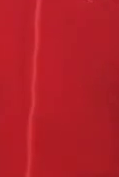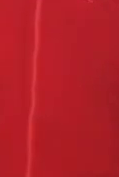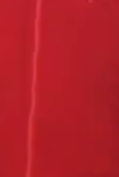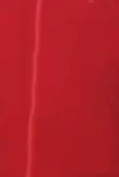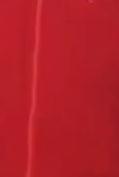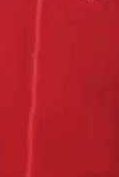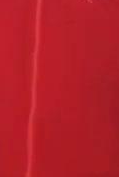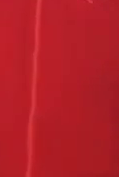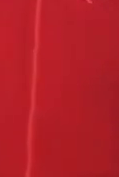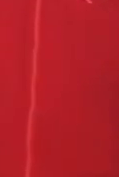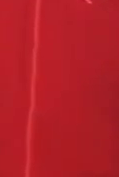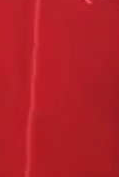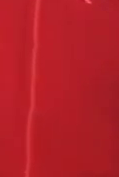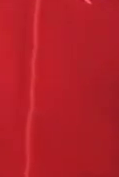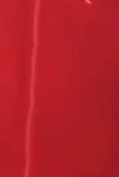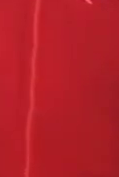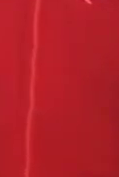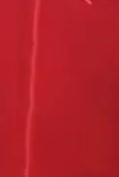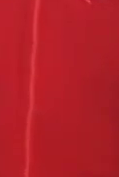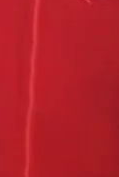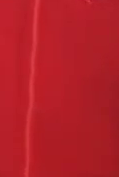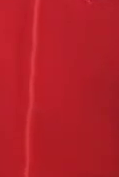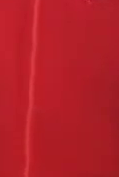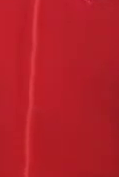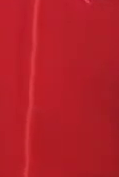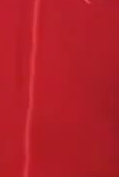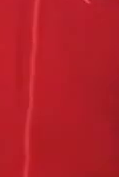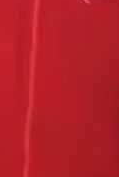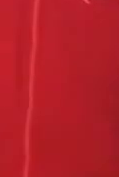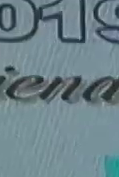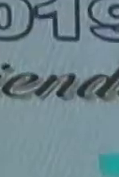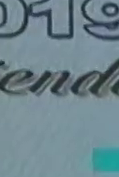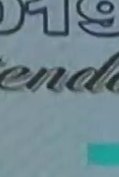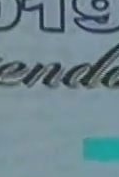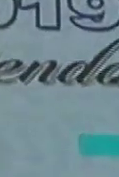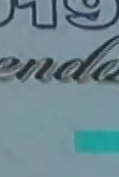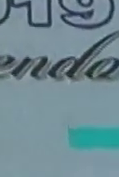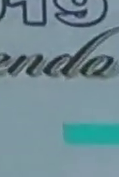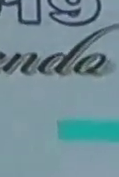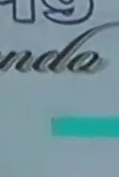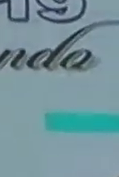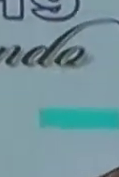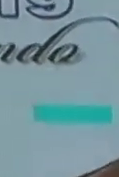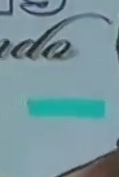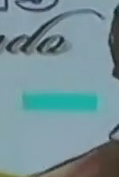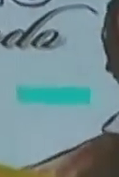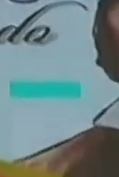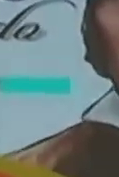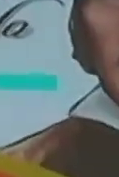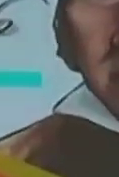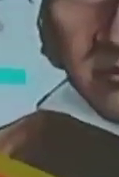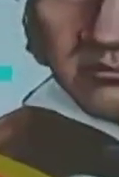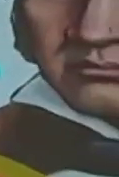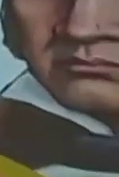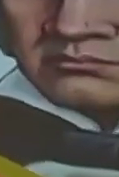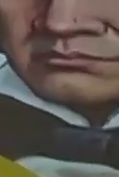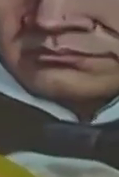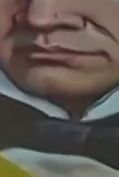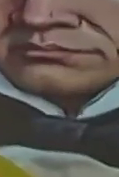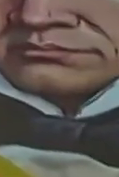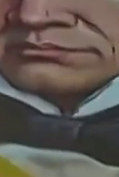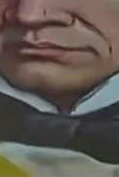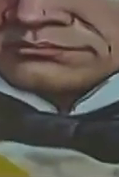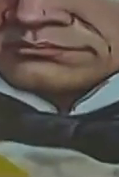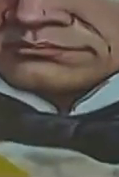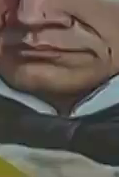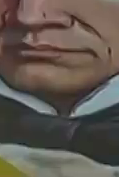inicio a esta feria, esta expoferia productiva, Educar Haciendo. como nos lo enseñó Simón Rodríguez, como nos lo ha enseñado, y el